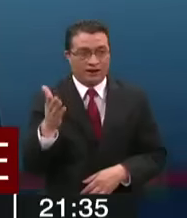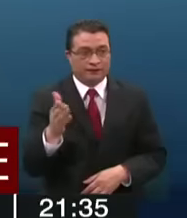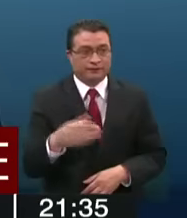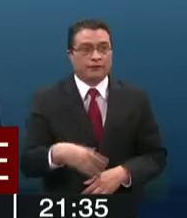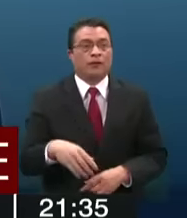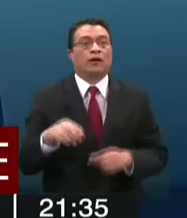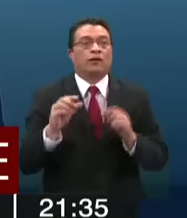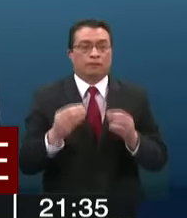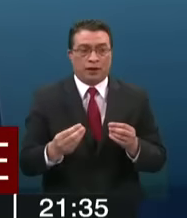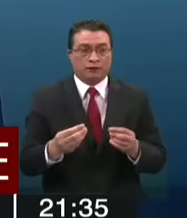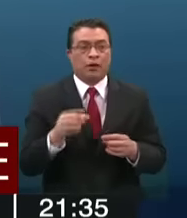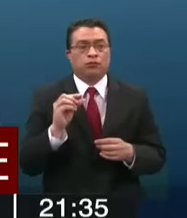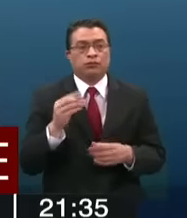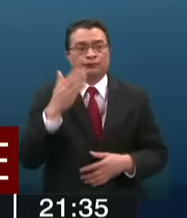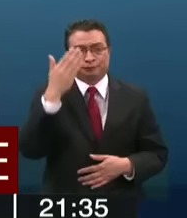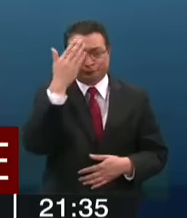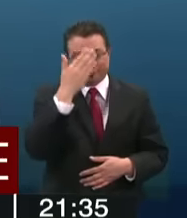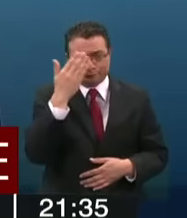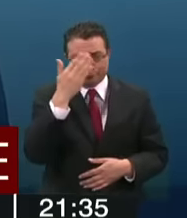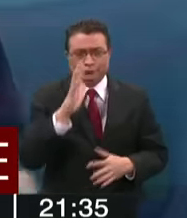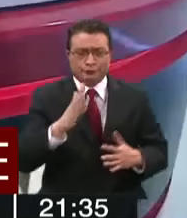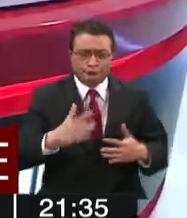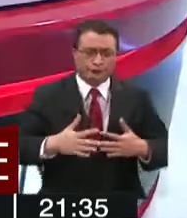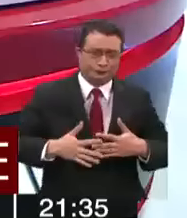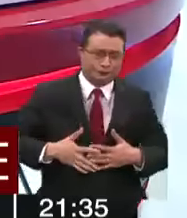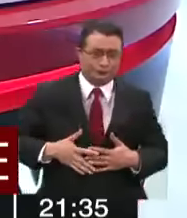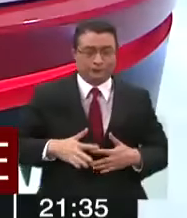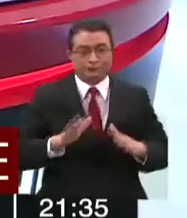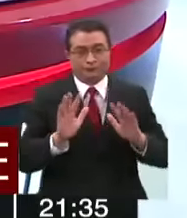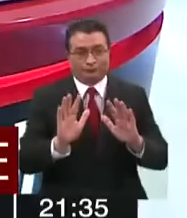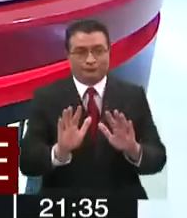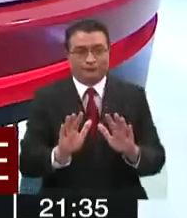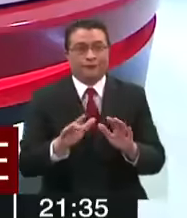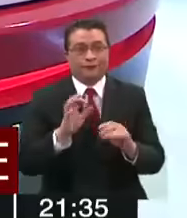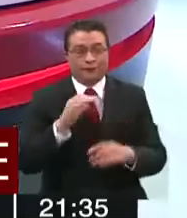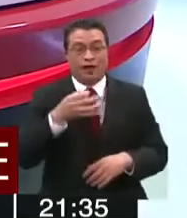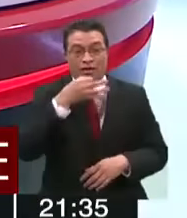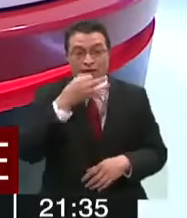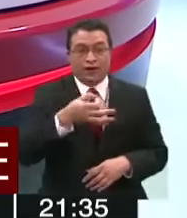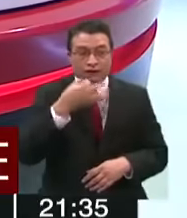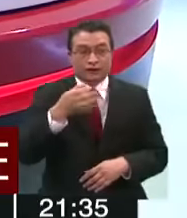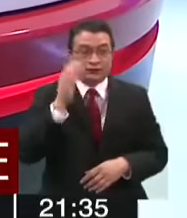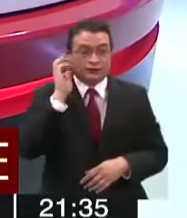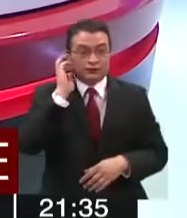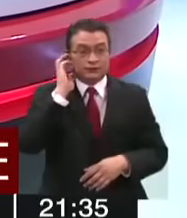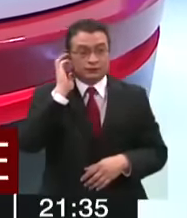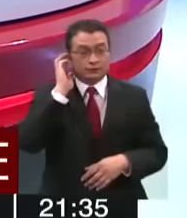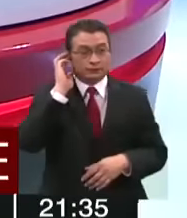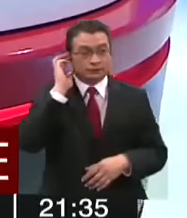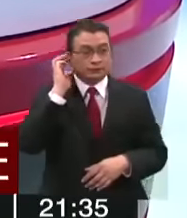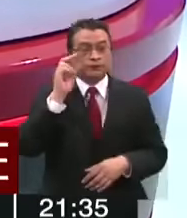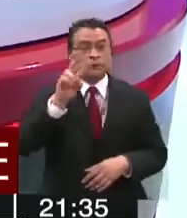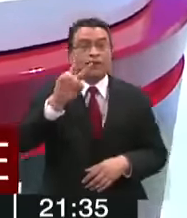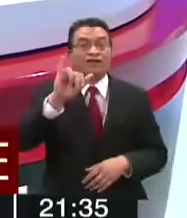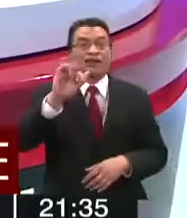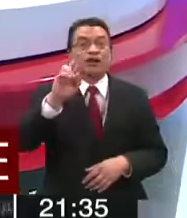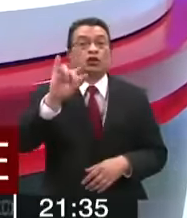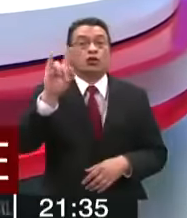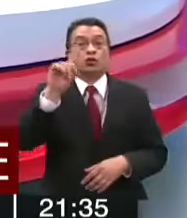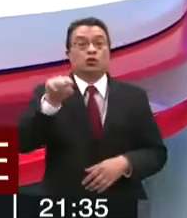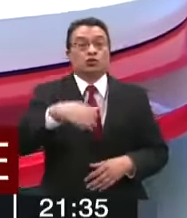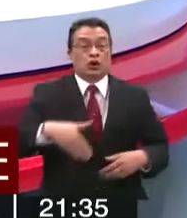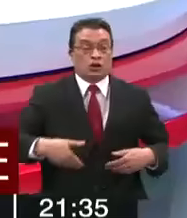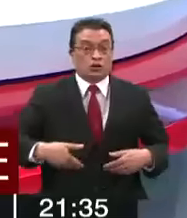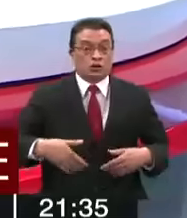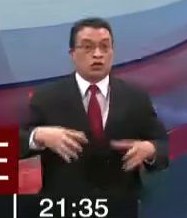poquito complicado. Estaba medio malo. Hay que decirle a nuestro televidente, anda un virus del estómago brutal, güey.